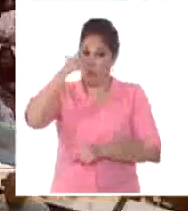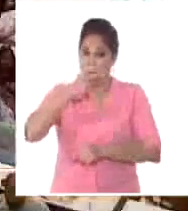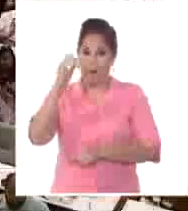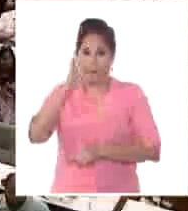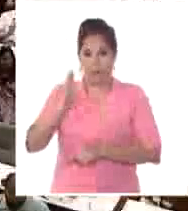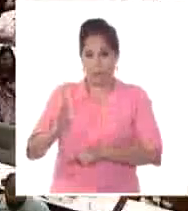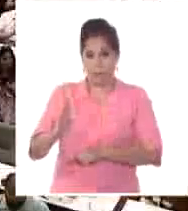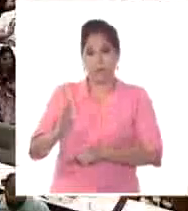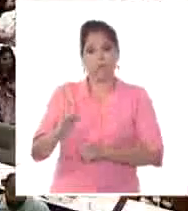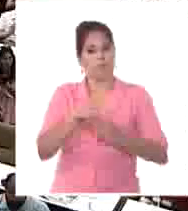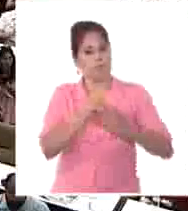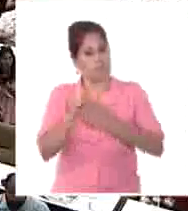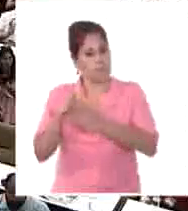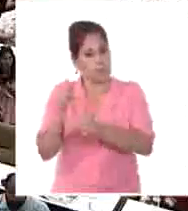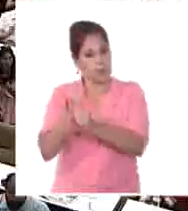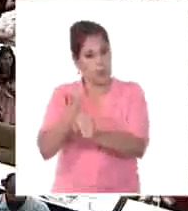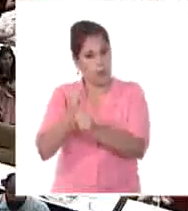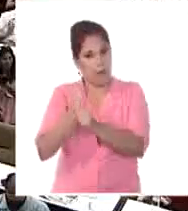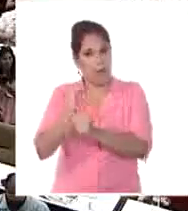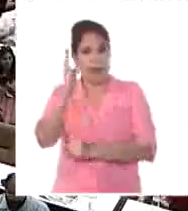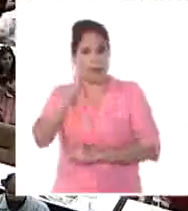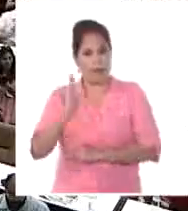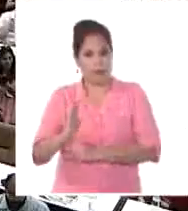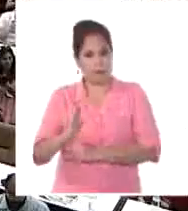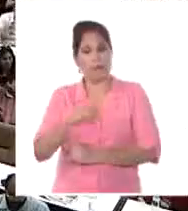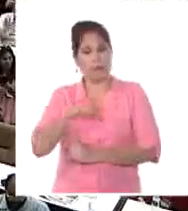líder del Partido de los Trabajadores de Brasil.